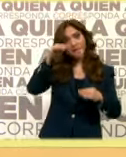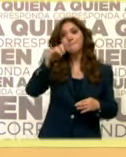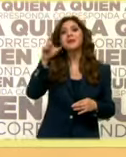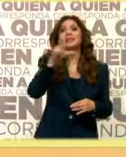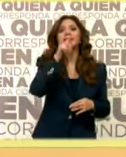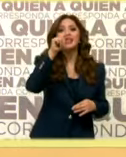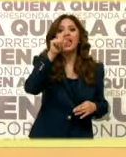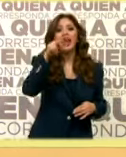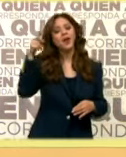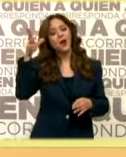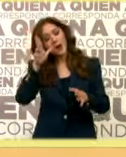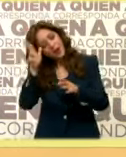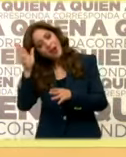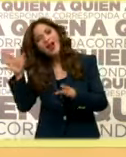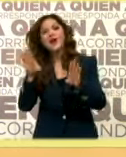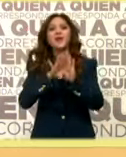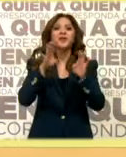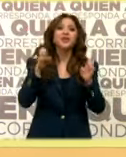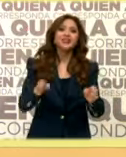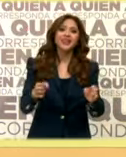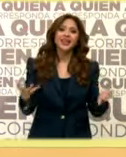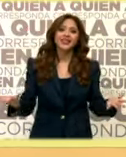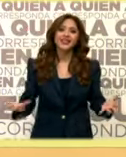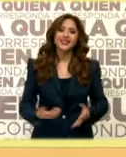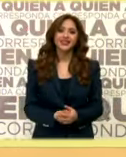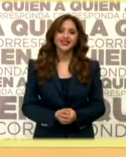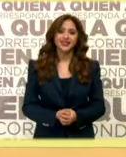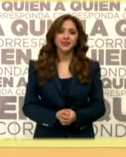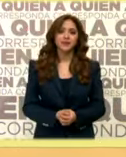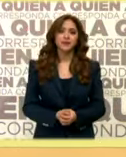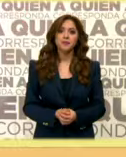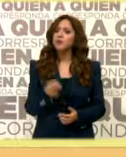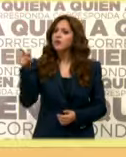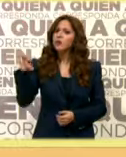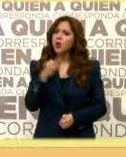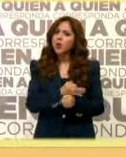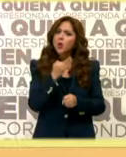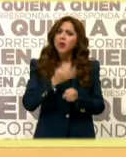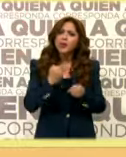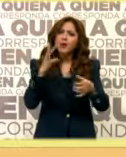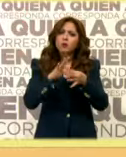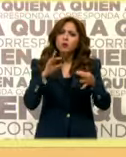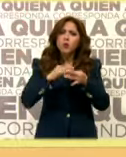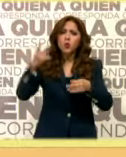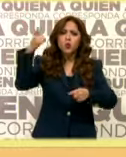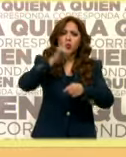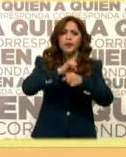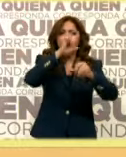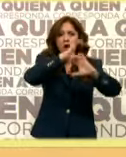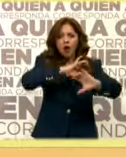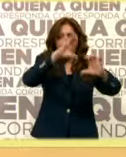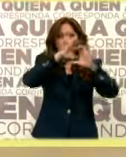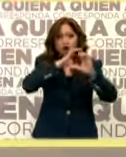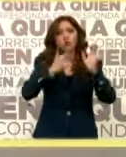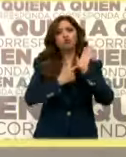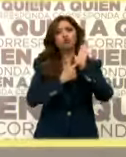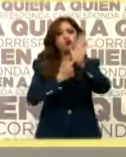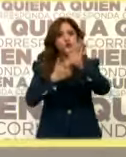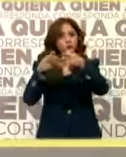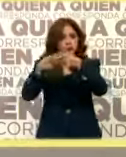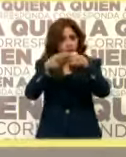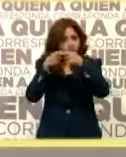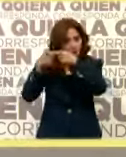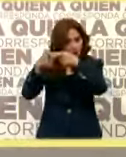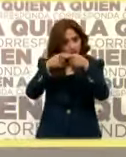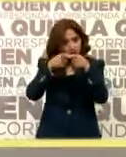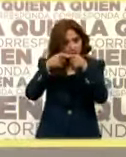¿cómo están? Bienvenidos, Otilio, muchachos. Nazaret, Edgar. Hola. Me estaban contando una dinámica que hicieron, un concierto, presentaron el disco, ¿verdad? Sí, presentamos nuestro